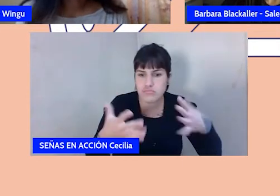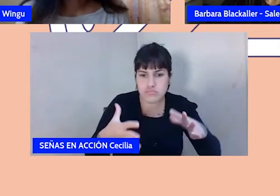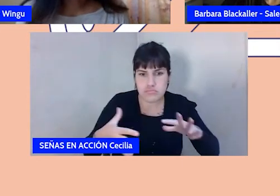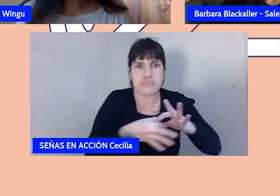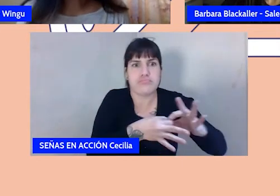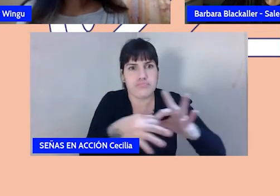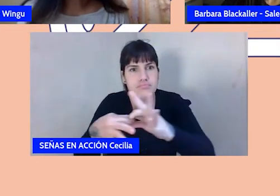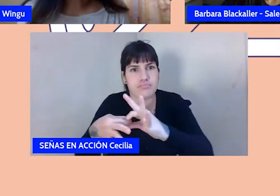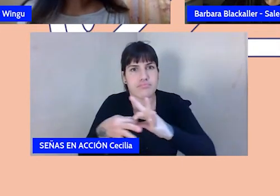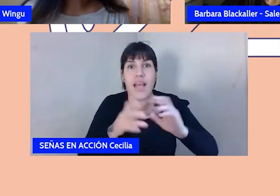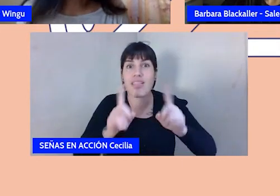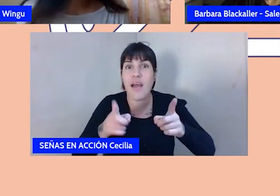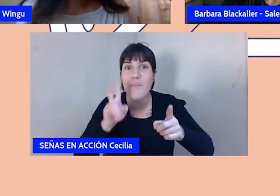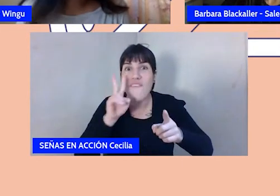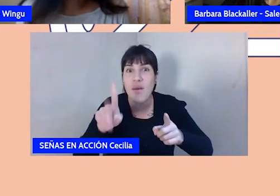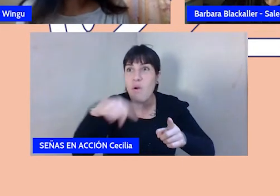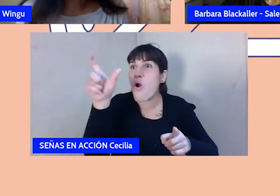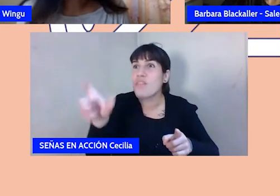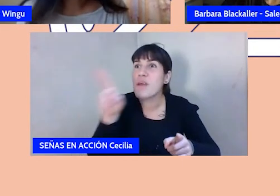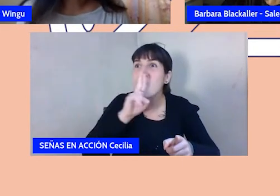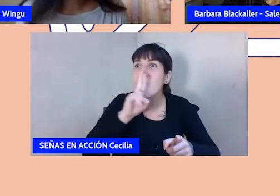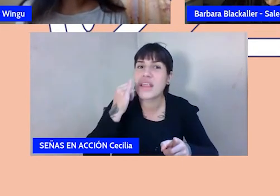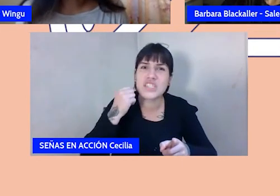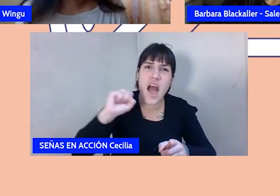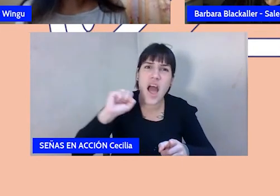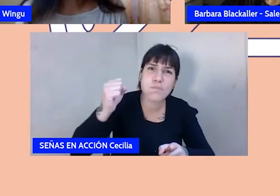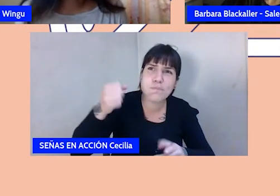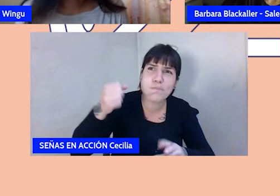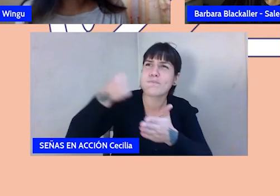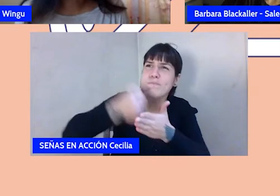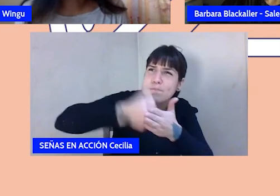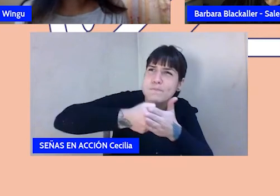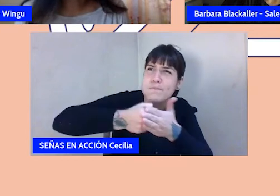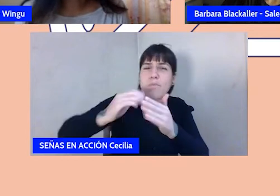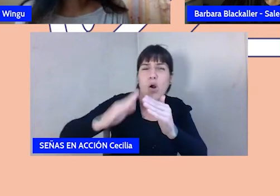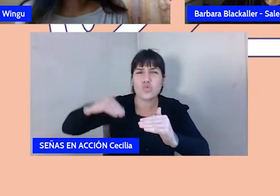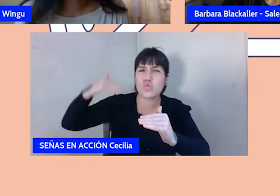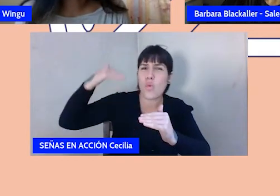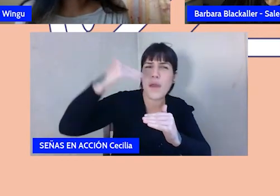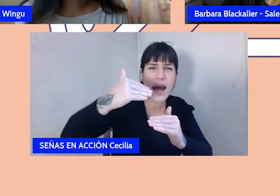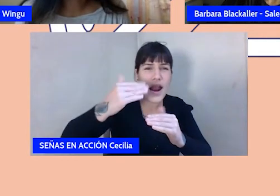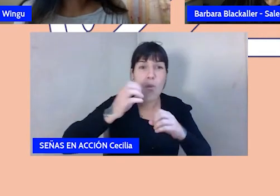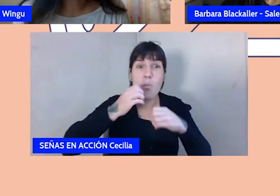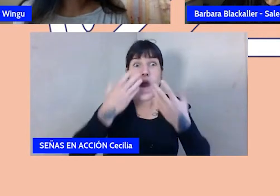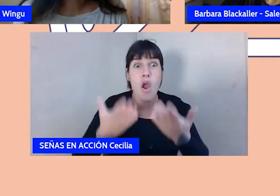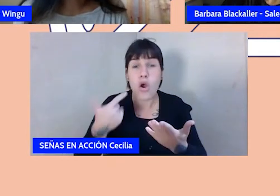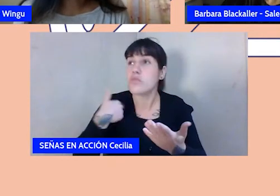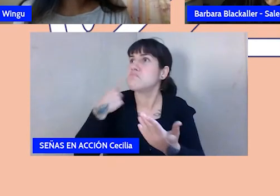enseñan, pues, para saber que hay cosas que están pasando y que no deberían de ser, ¿no? Entonces, creo